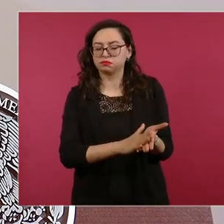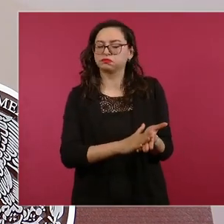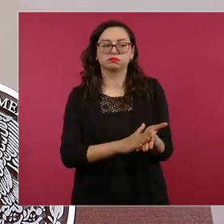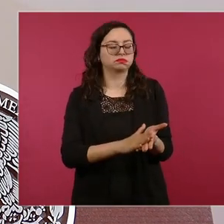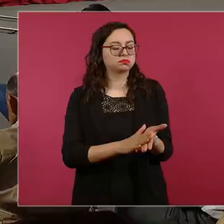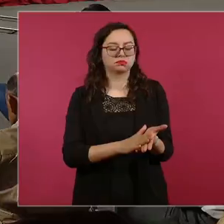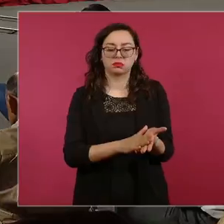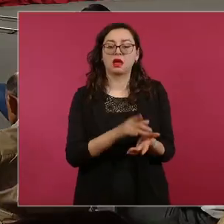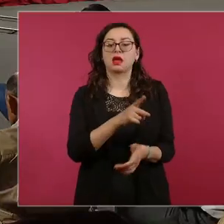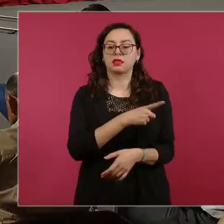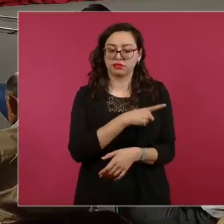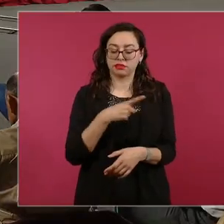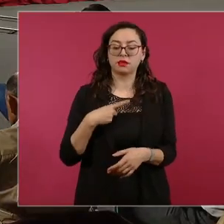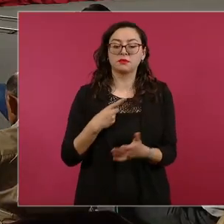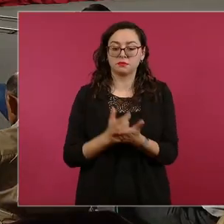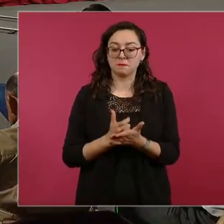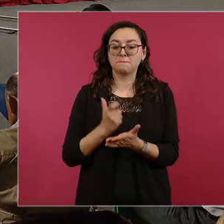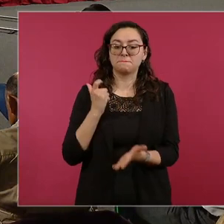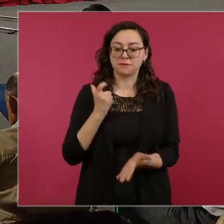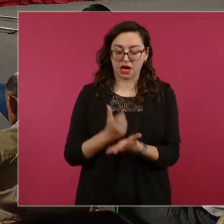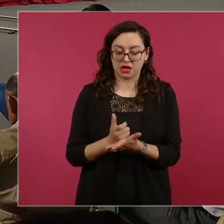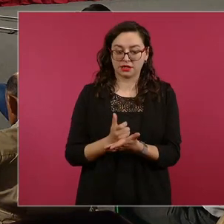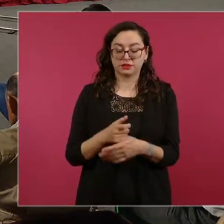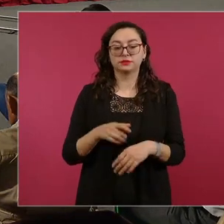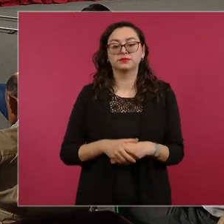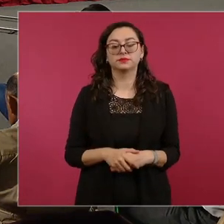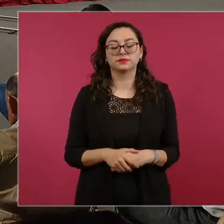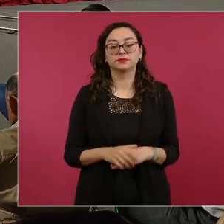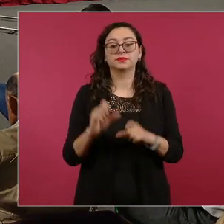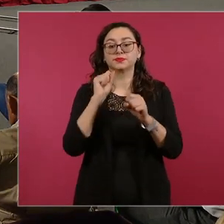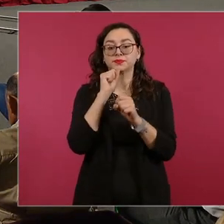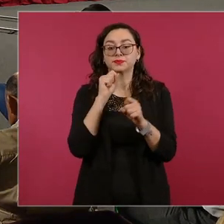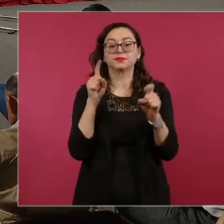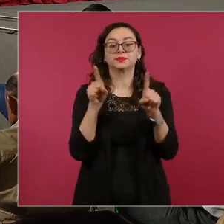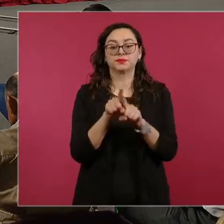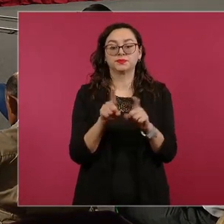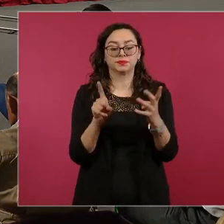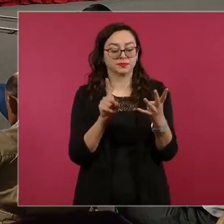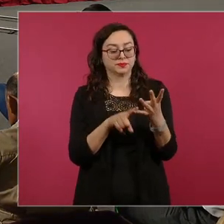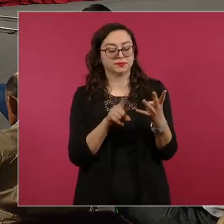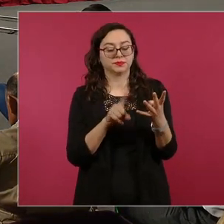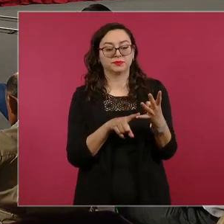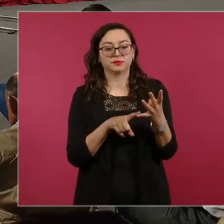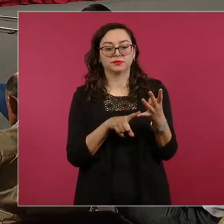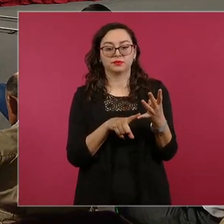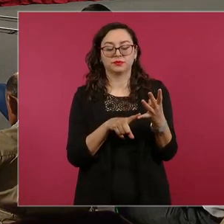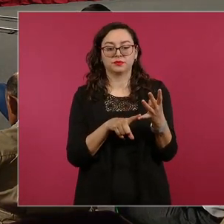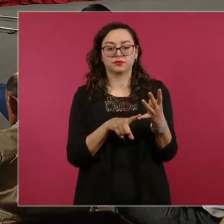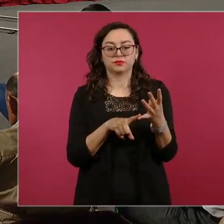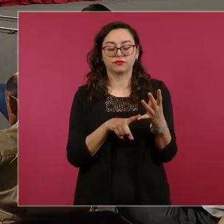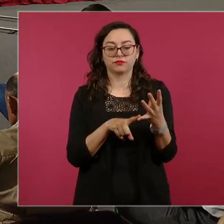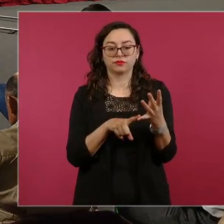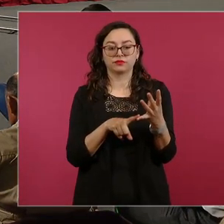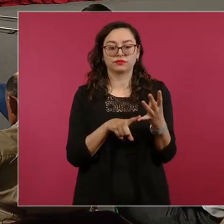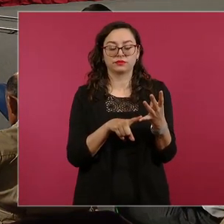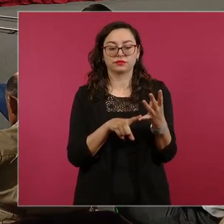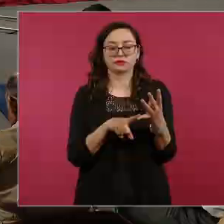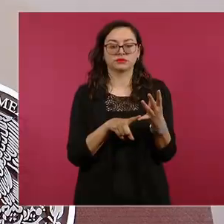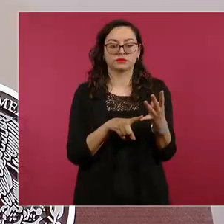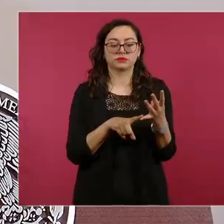las solicitudes por parte de la autoridad. También argumentan el desconocimiento de los actos de autoridad,